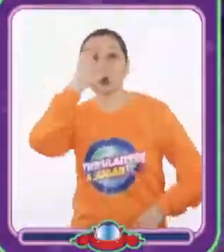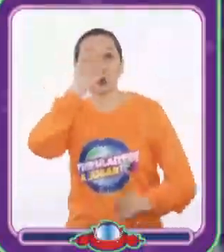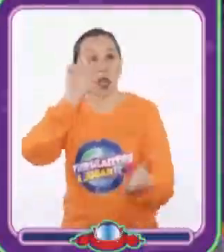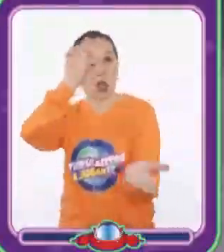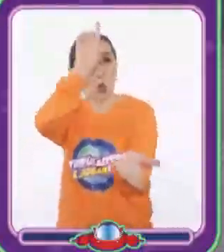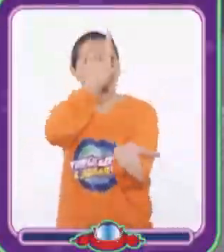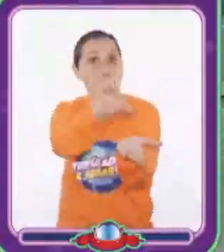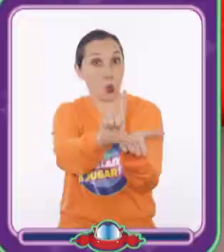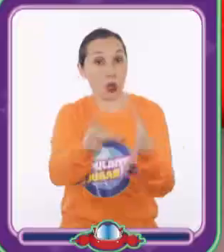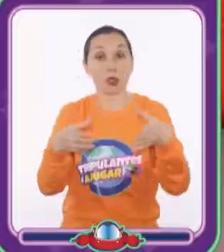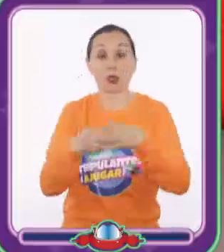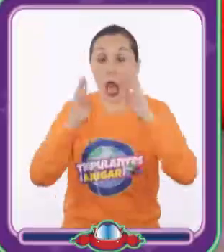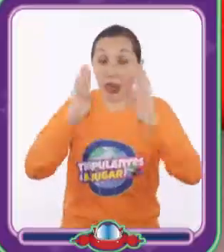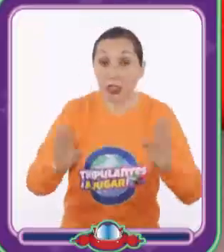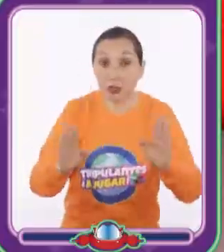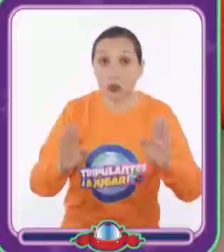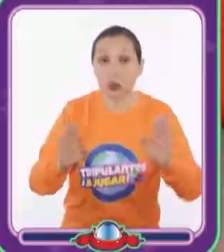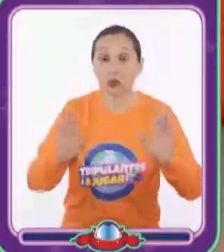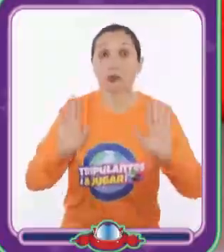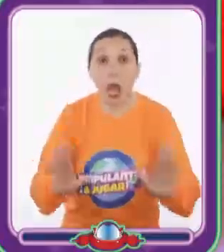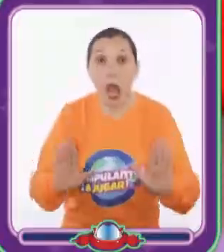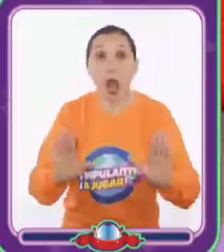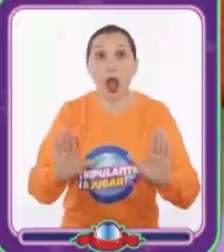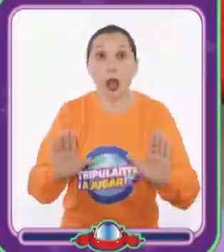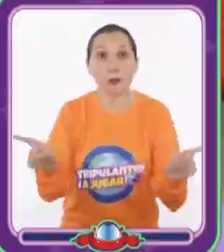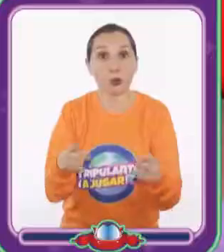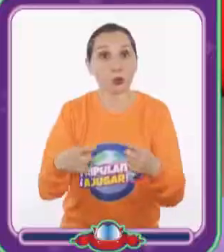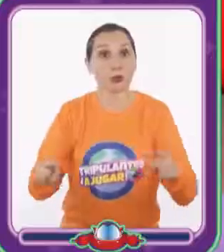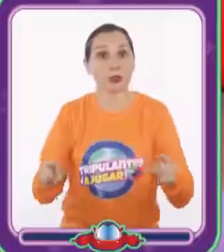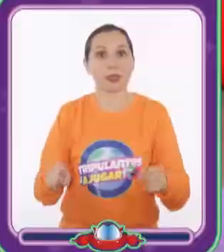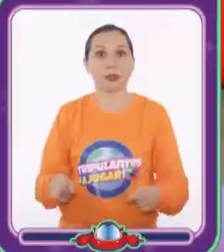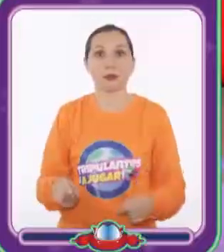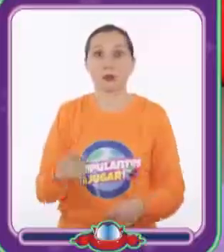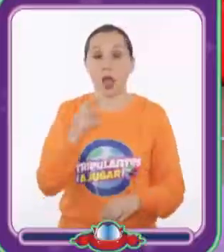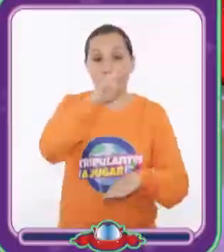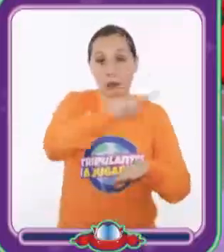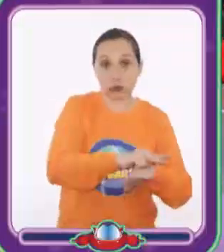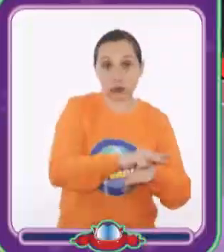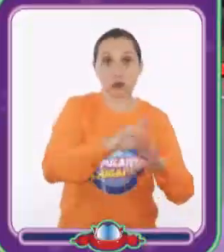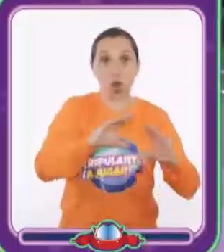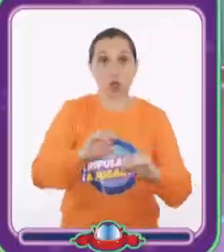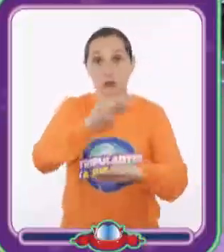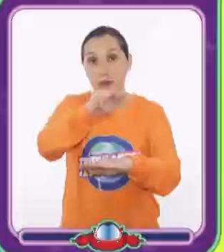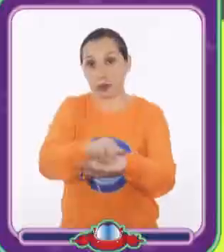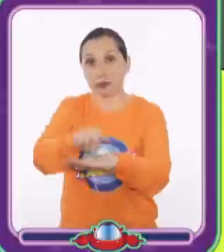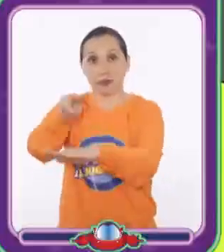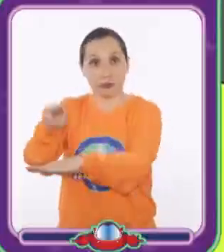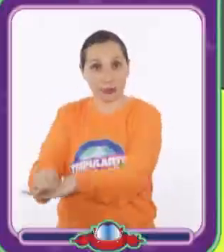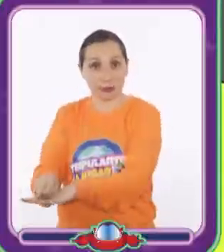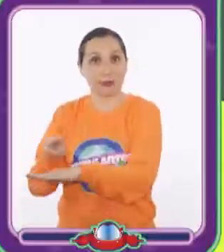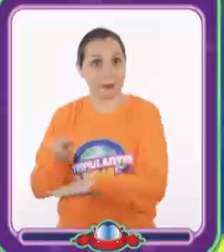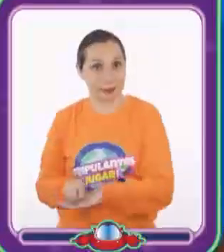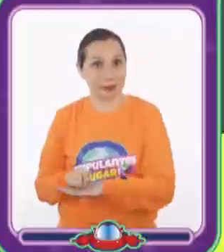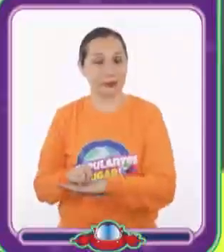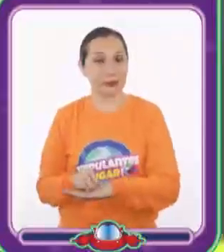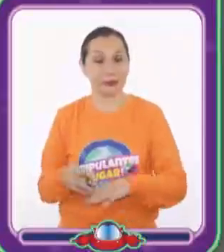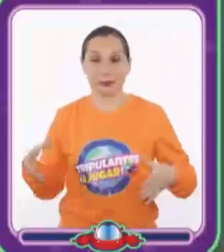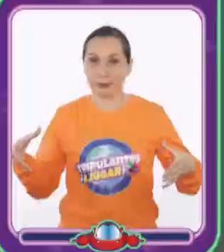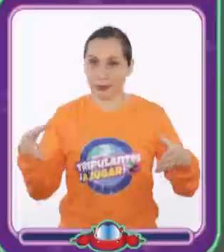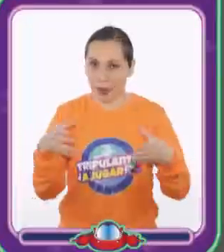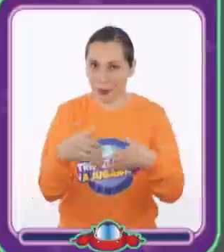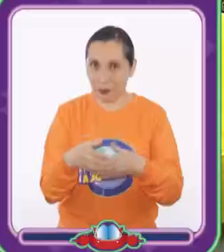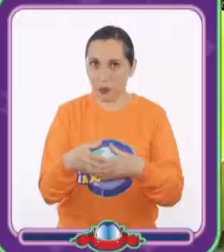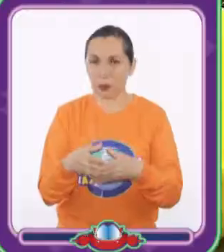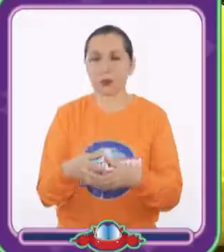Estamos buscando un destino de tripulación. ¡Atención! ¡Que paró la música! Un tripulante, un cojín. Una tripulante, un cojín.